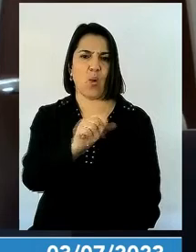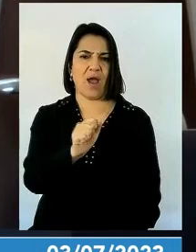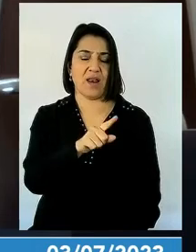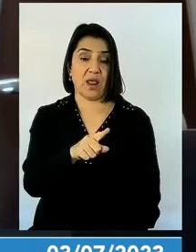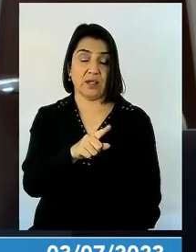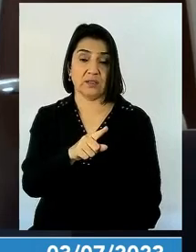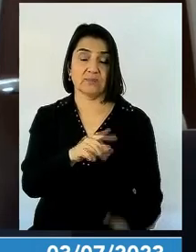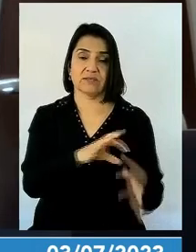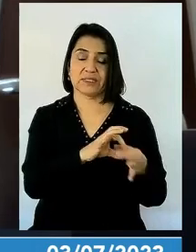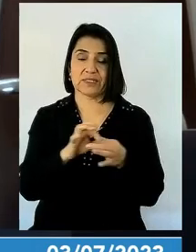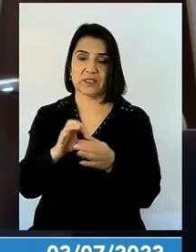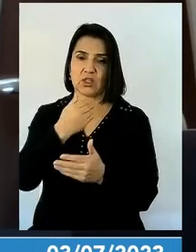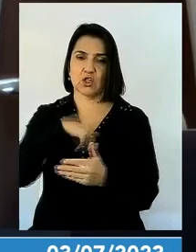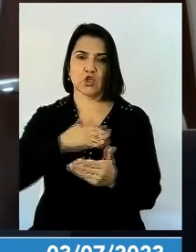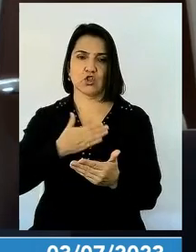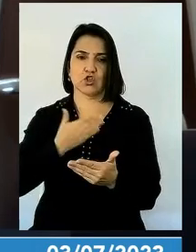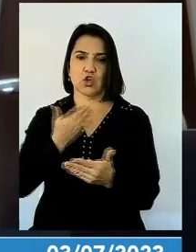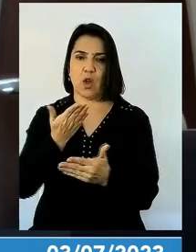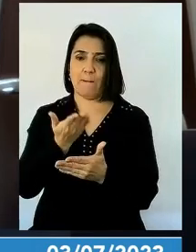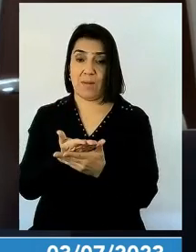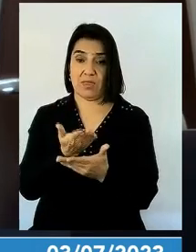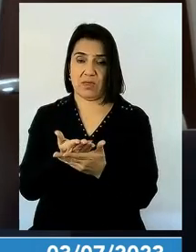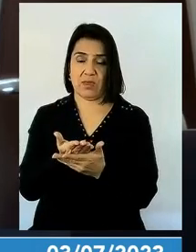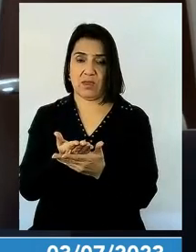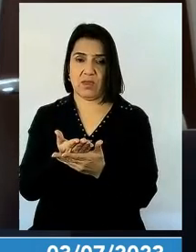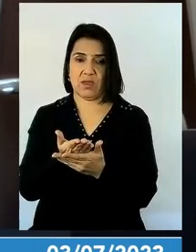se tome en consideración.